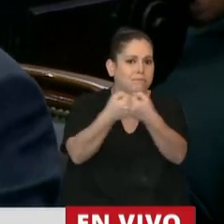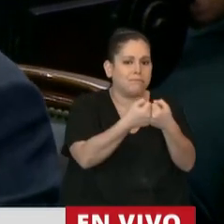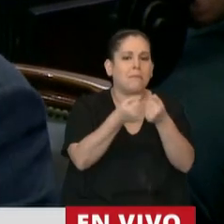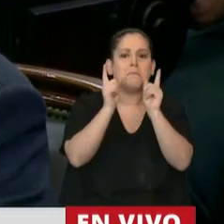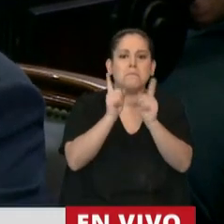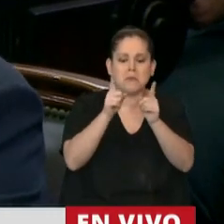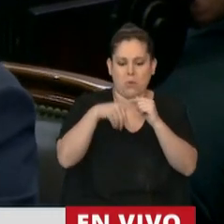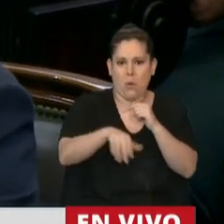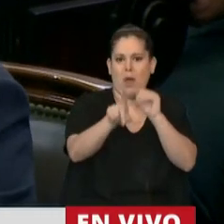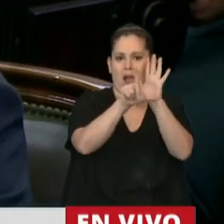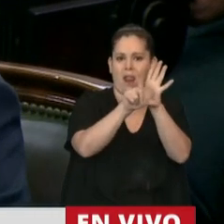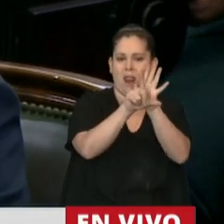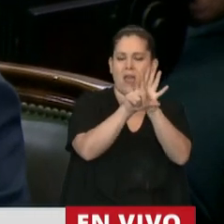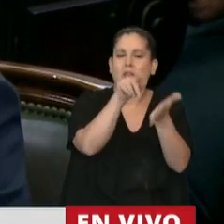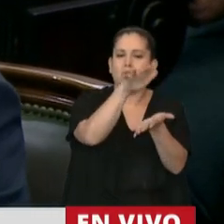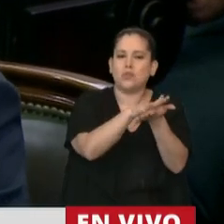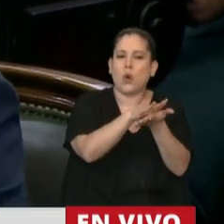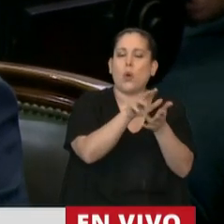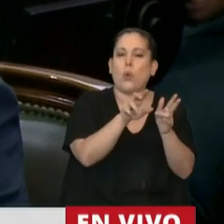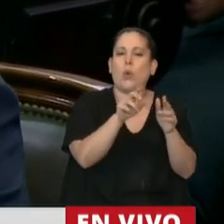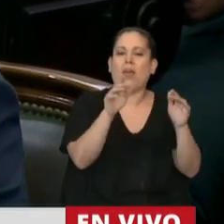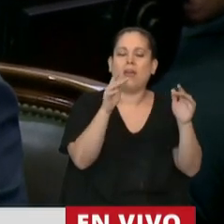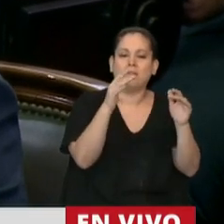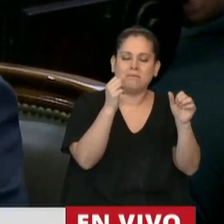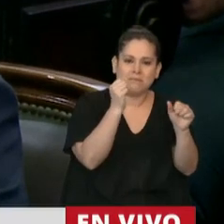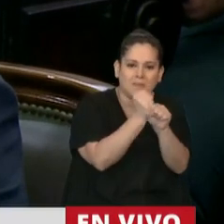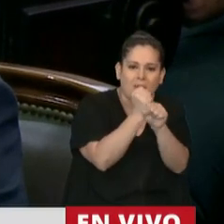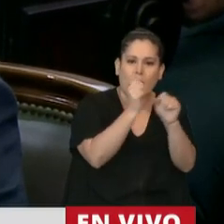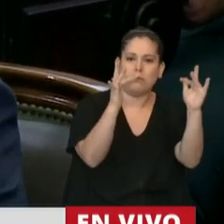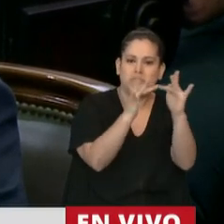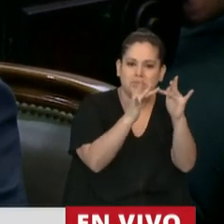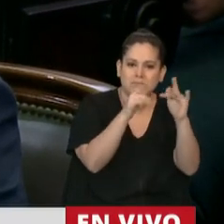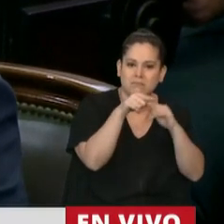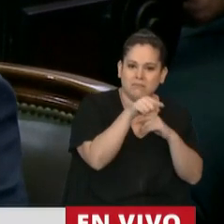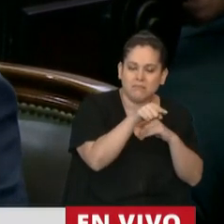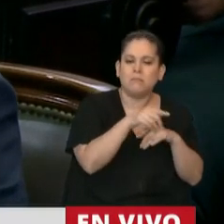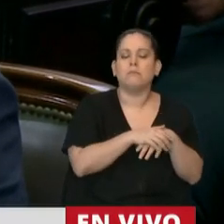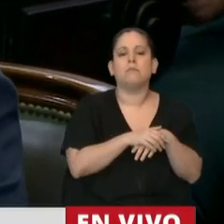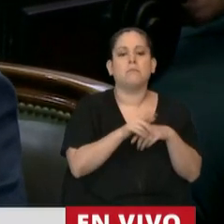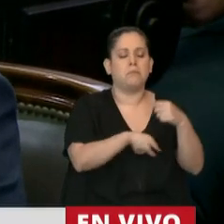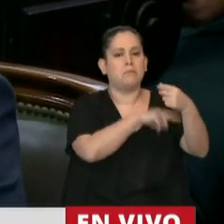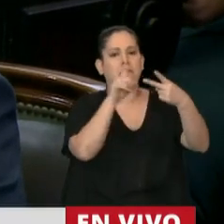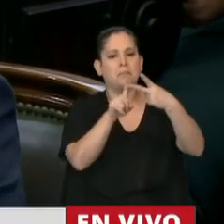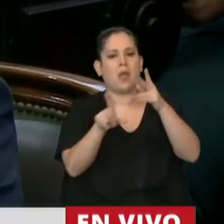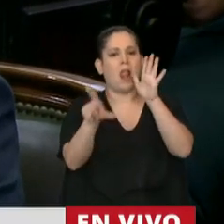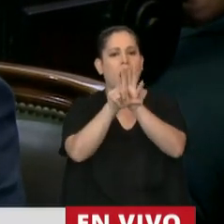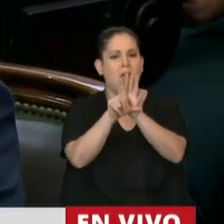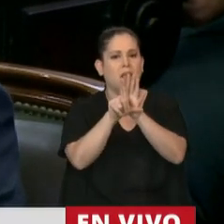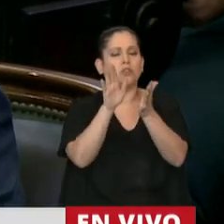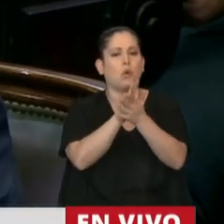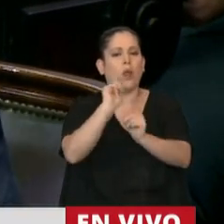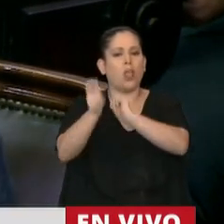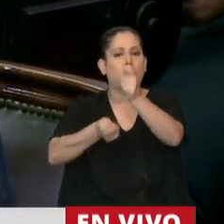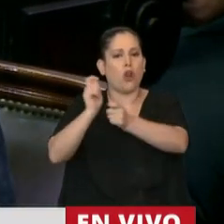vamos a tratar en primer lugar sobre el teletrabajo, luego la ley sobre la donación del